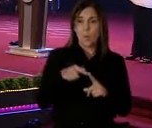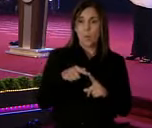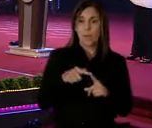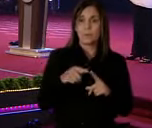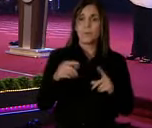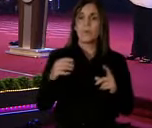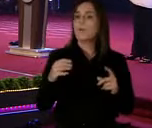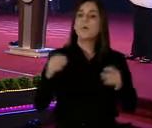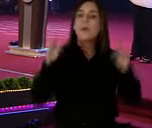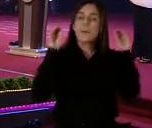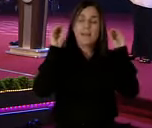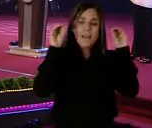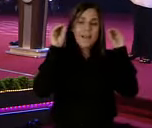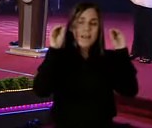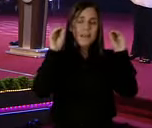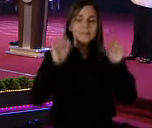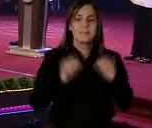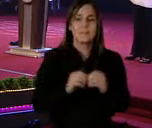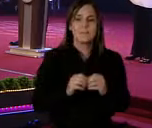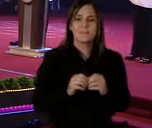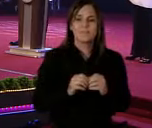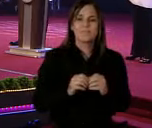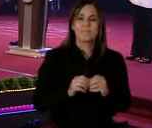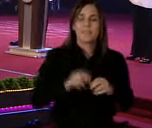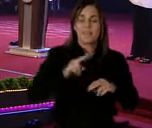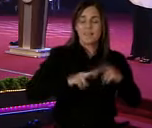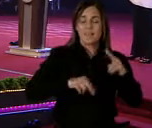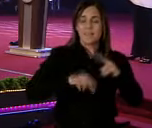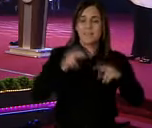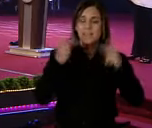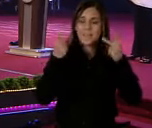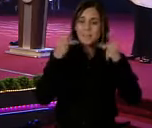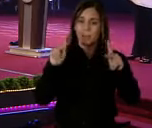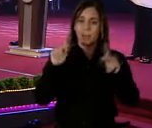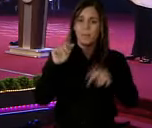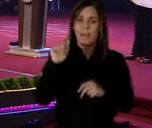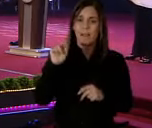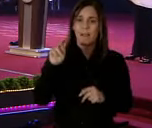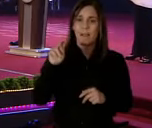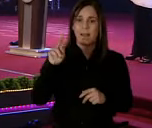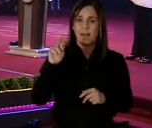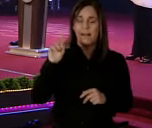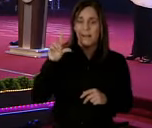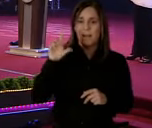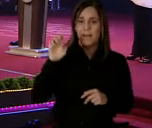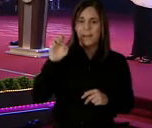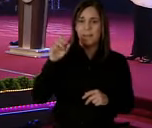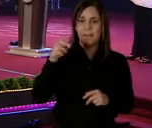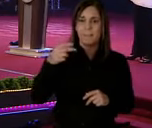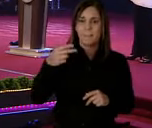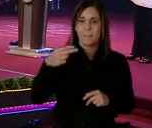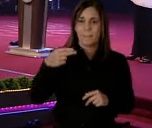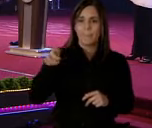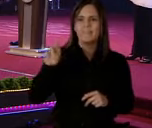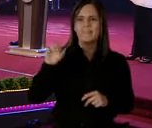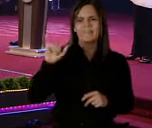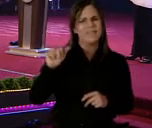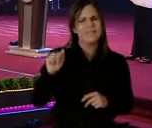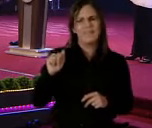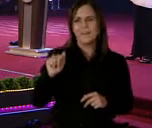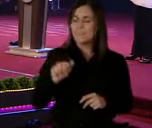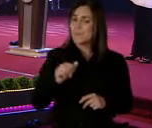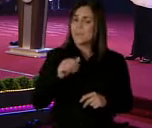ir. Se querían quedar, y cuando empezaron a desmontar, ellos lloraban porque querían ayudar a desmontar las carpas y las